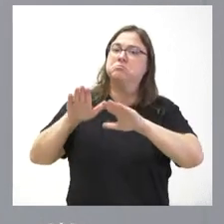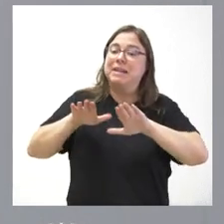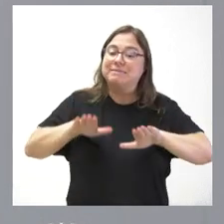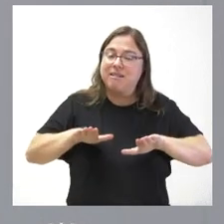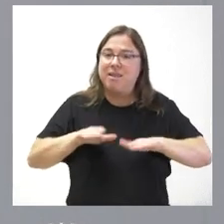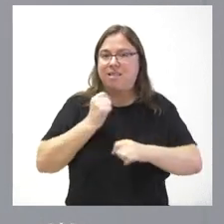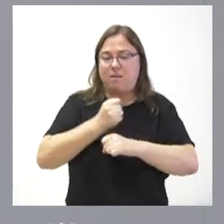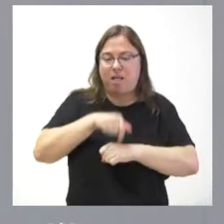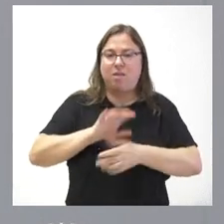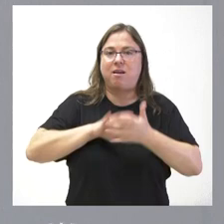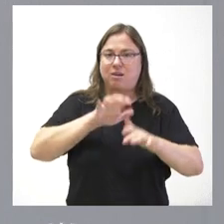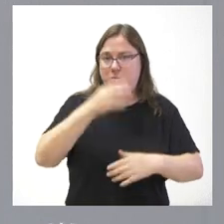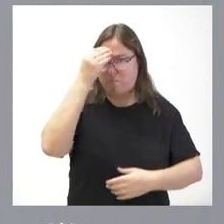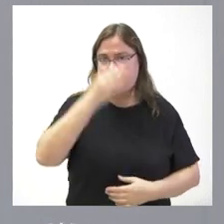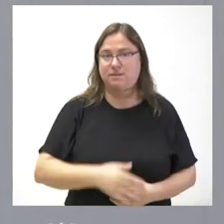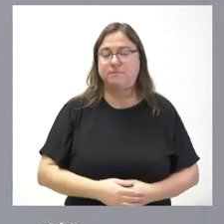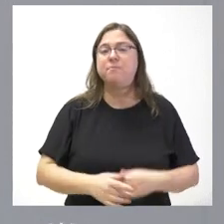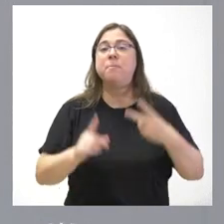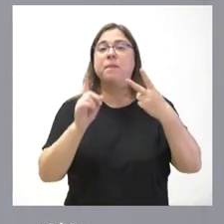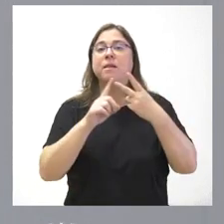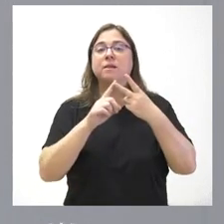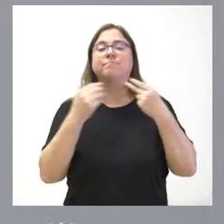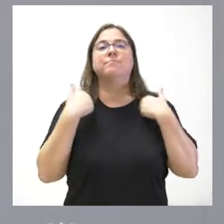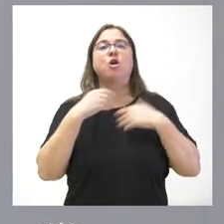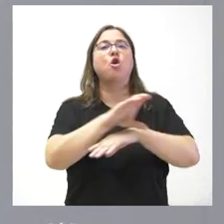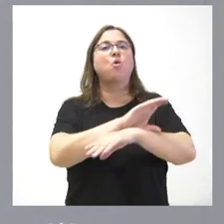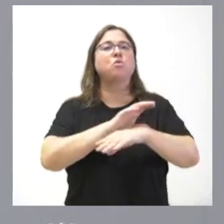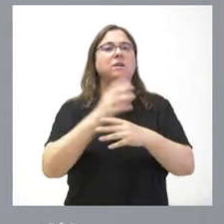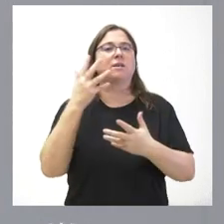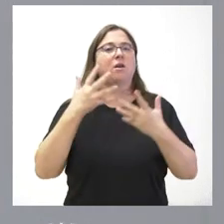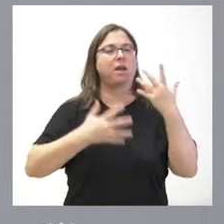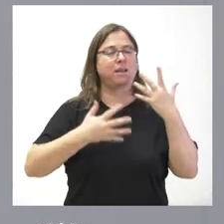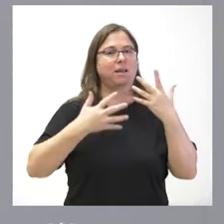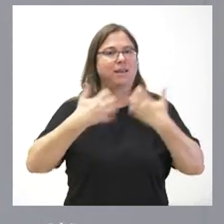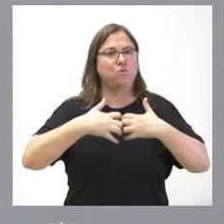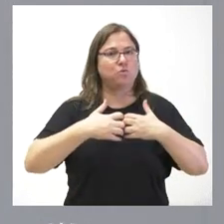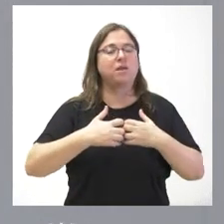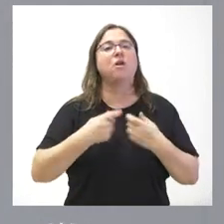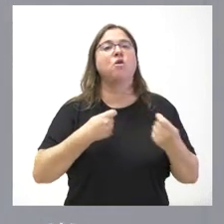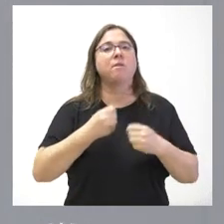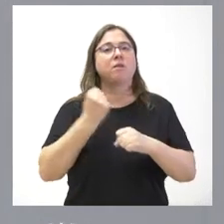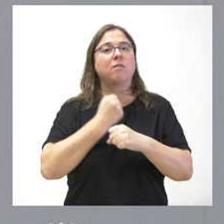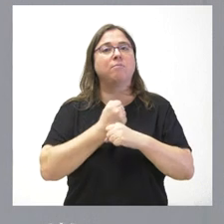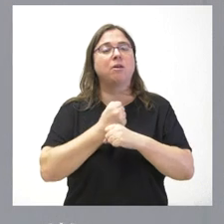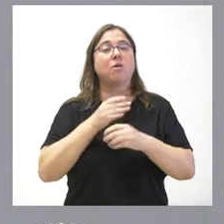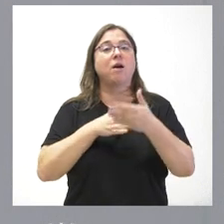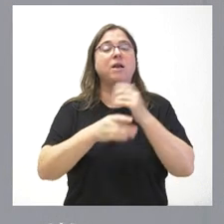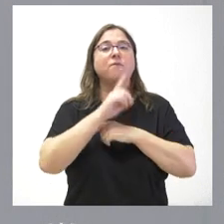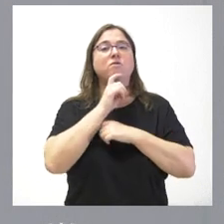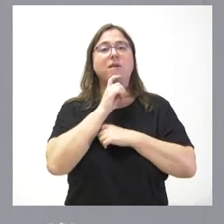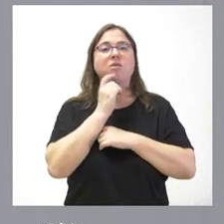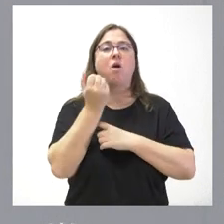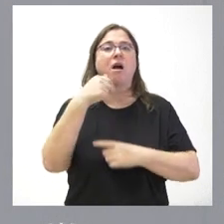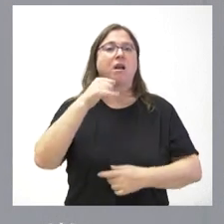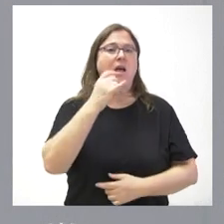comunidad Autónoma en segundo l lugar por lo que respecta a la consejería de Industria comercio y empleo a través de la fundación anclaje